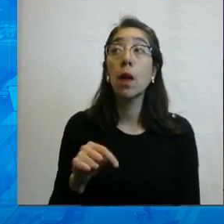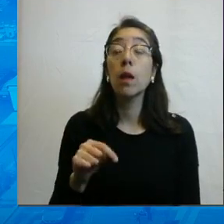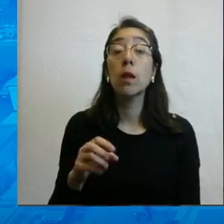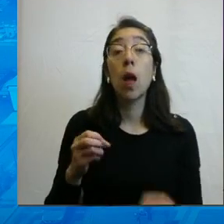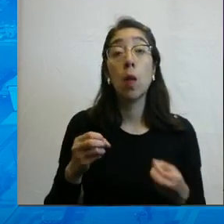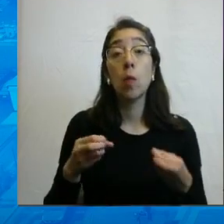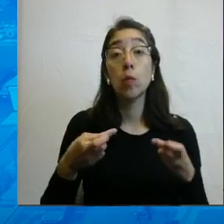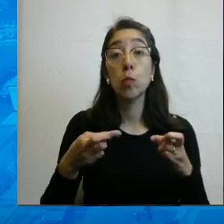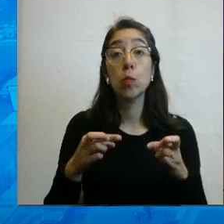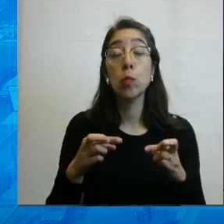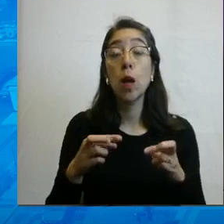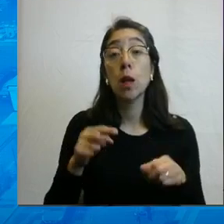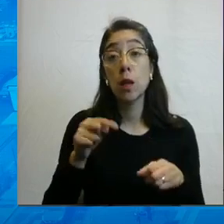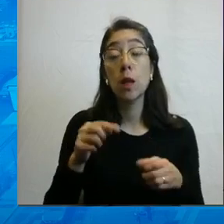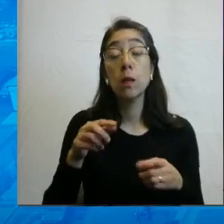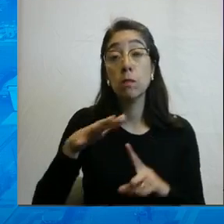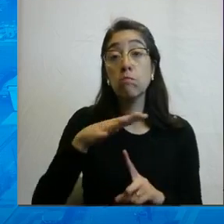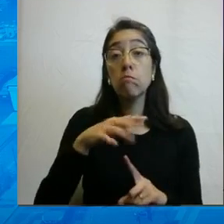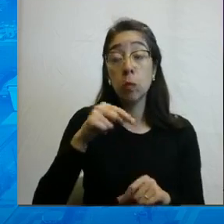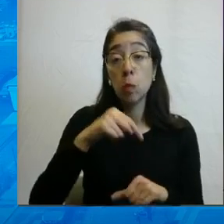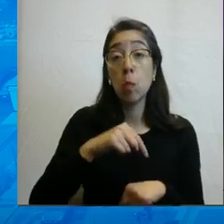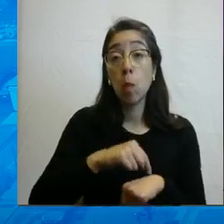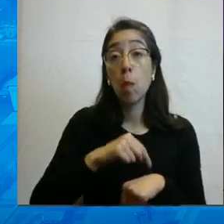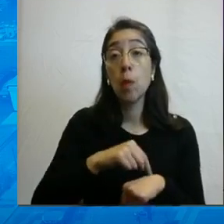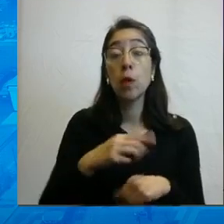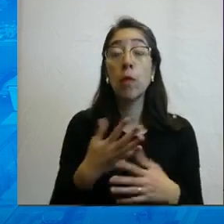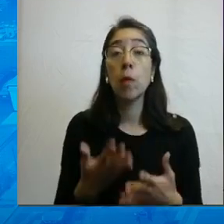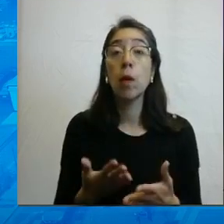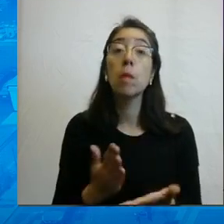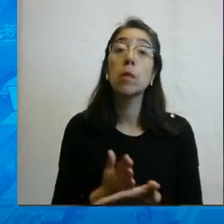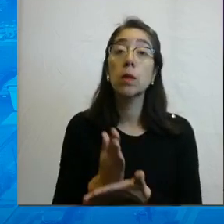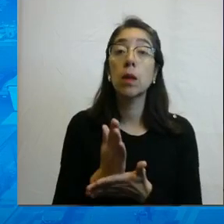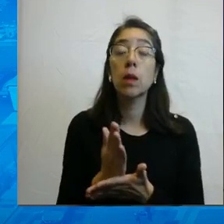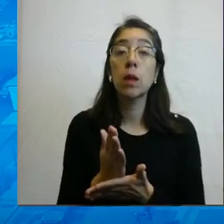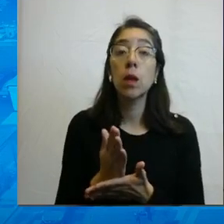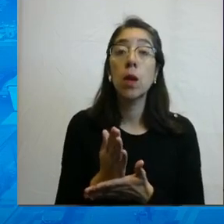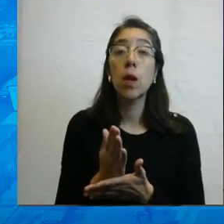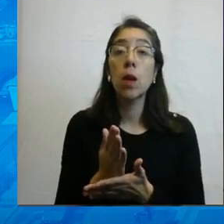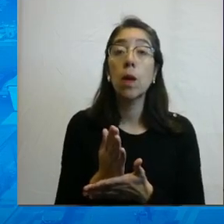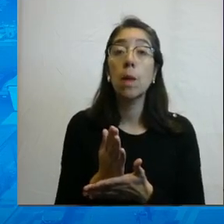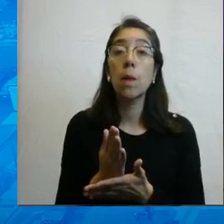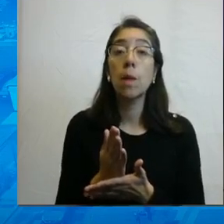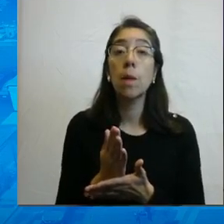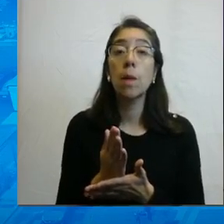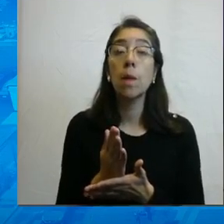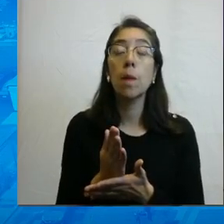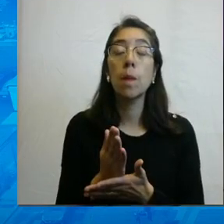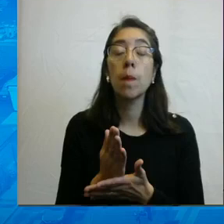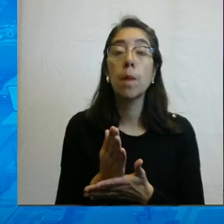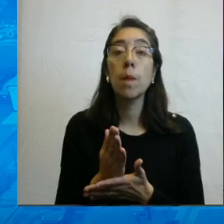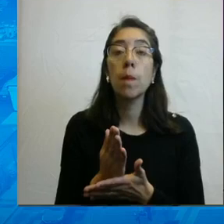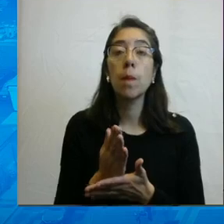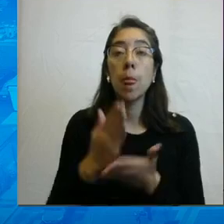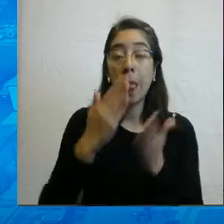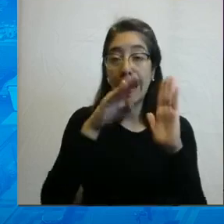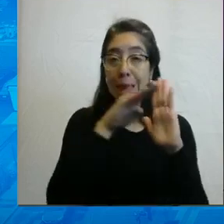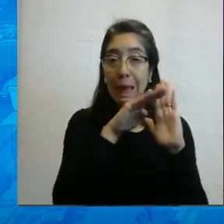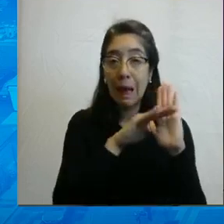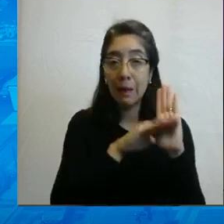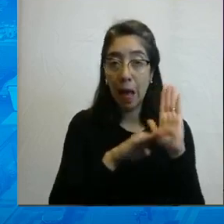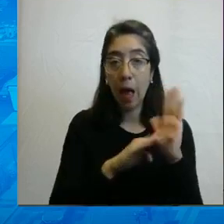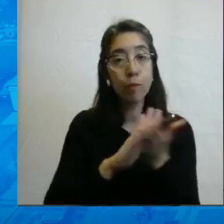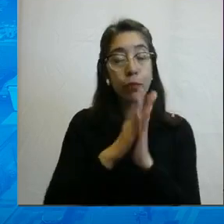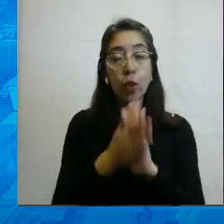a continuar, si así lo estima conveniente, presidente, con la tabla, debido a que, por los motivos que usted bien señaló, la alcaldesa todavía no puede